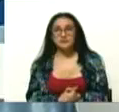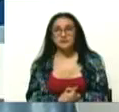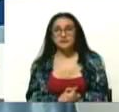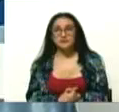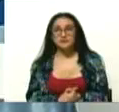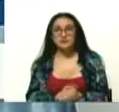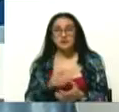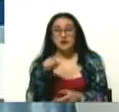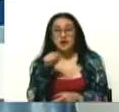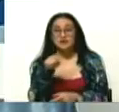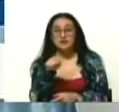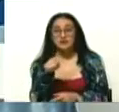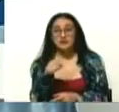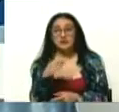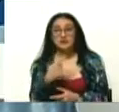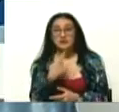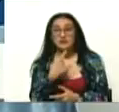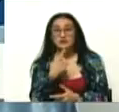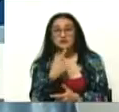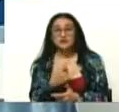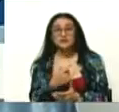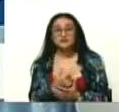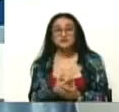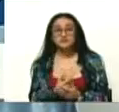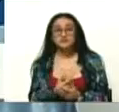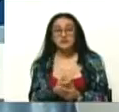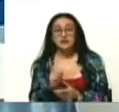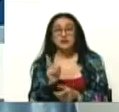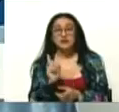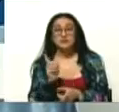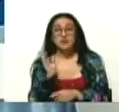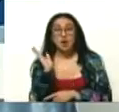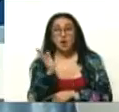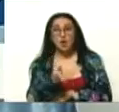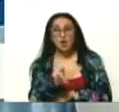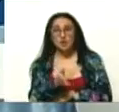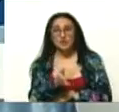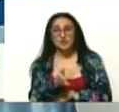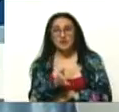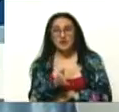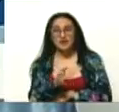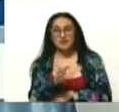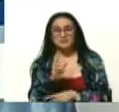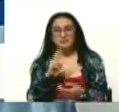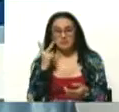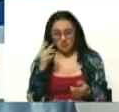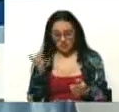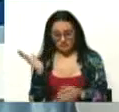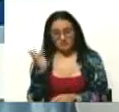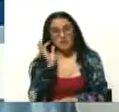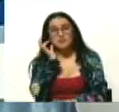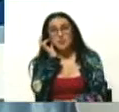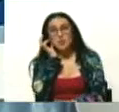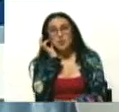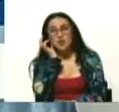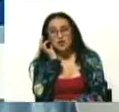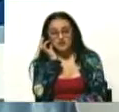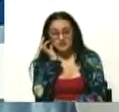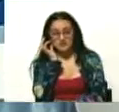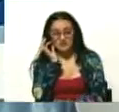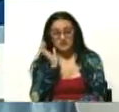acotación, resaltamos que, además de las condenas logradas por femicidio, hemos logrado